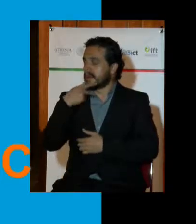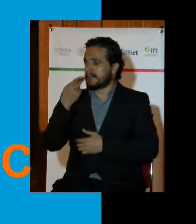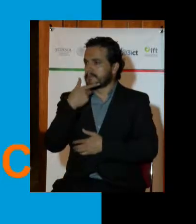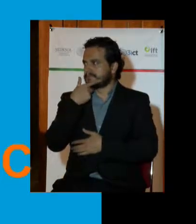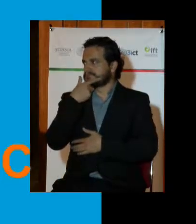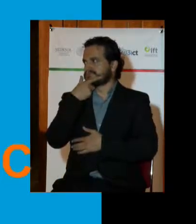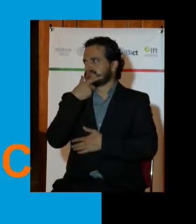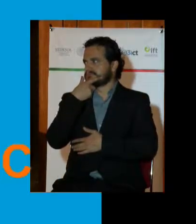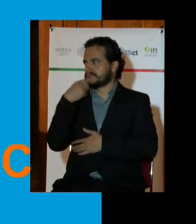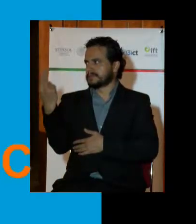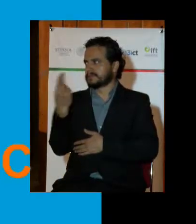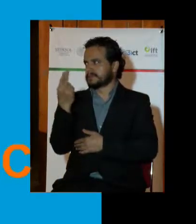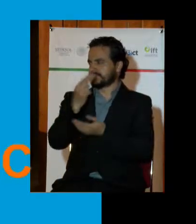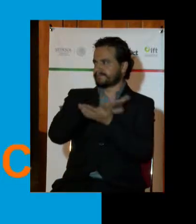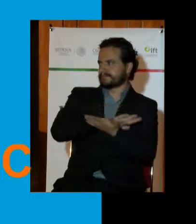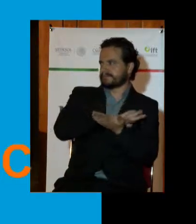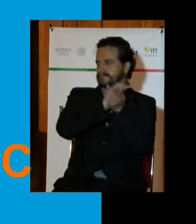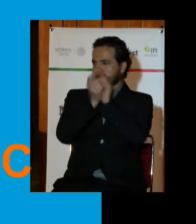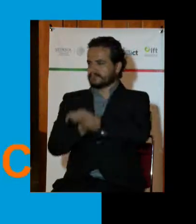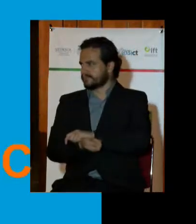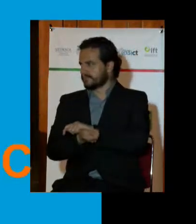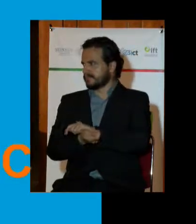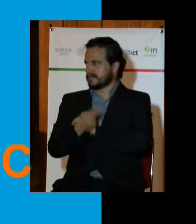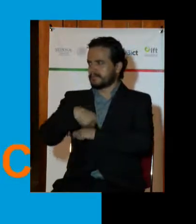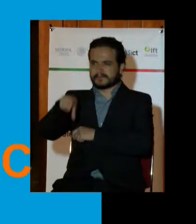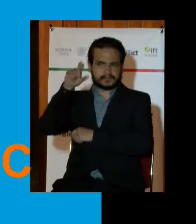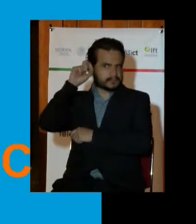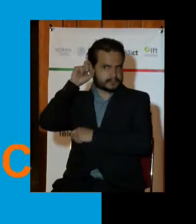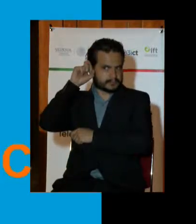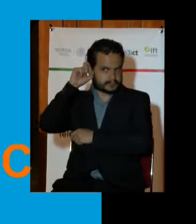traducción, se pongan sus aparatos.